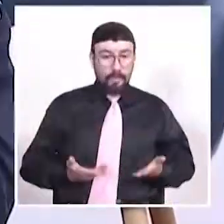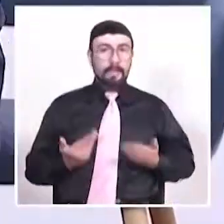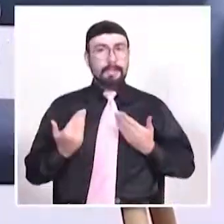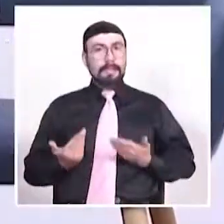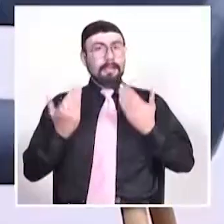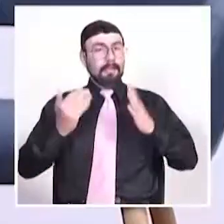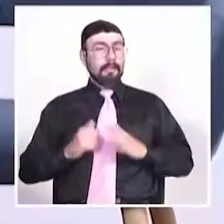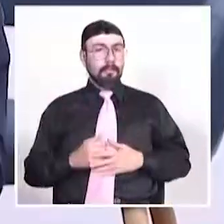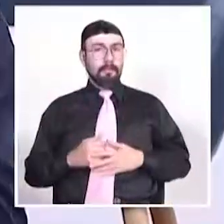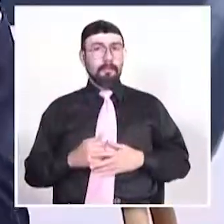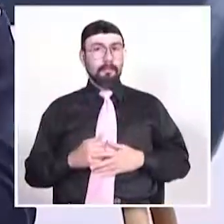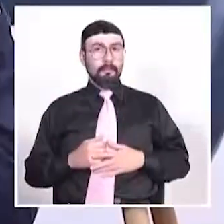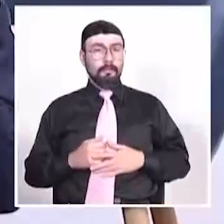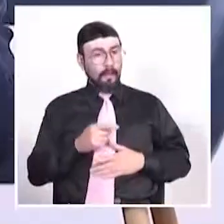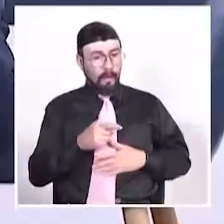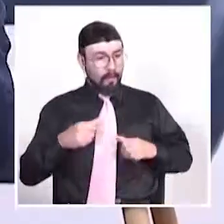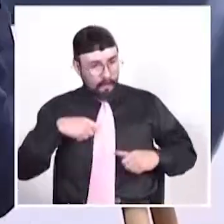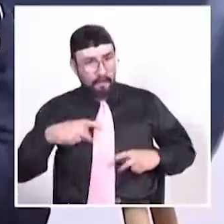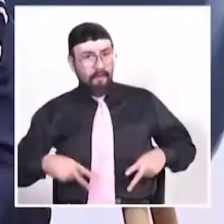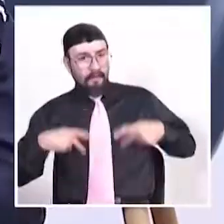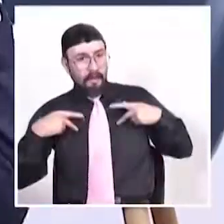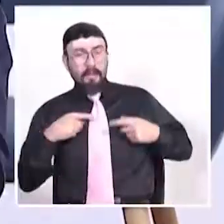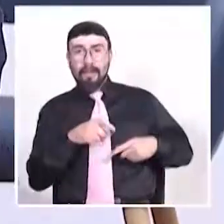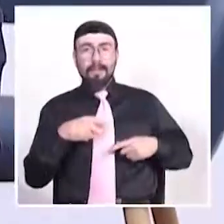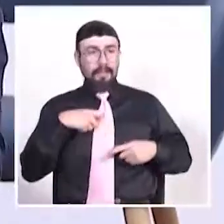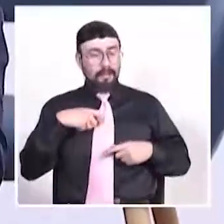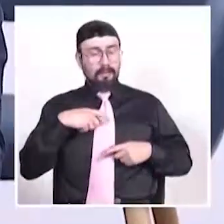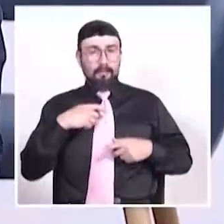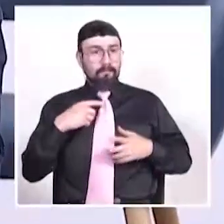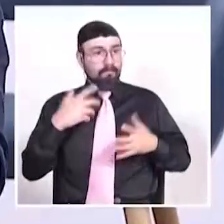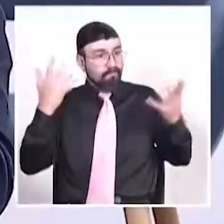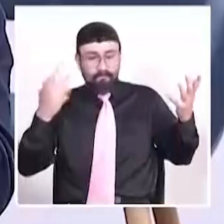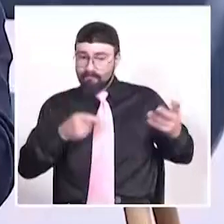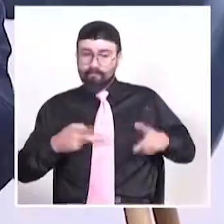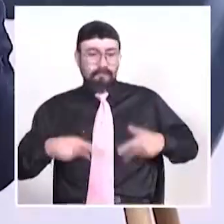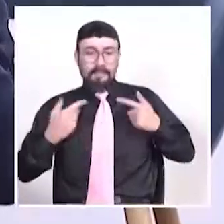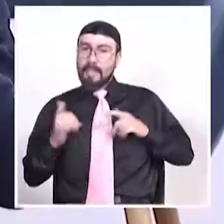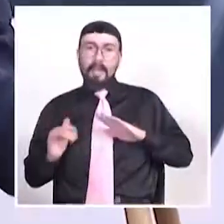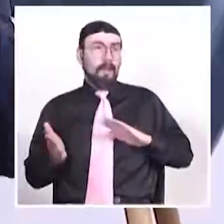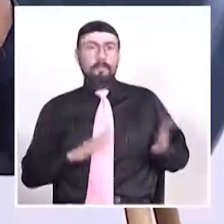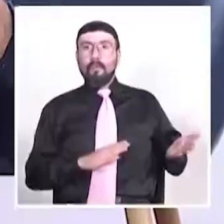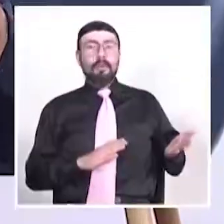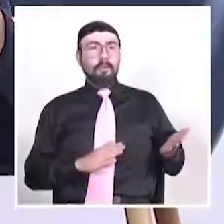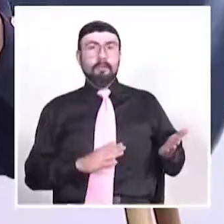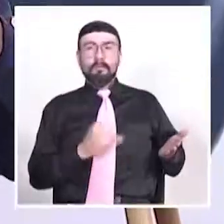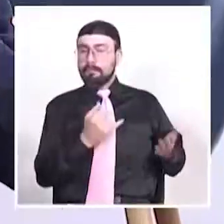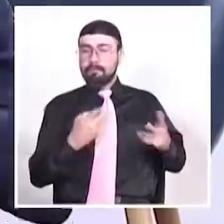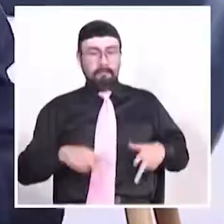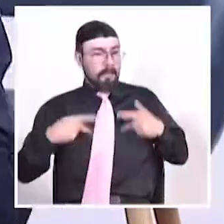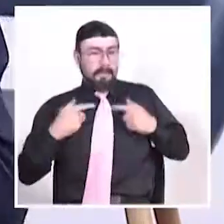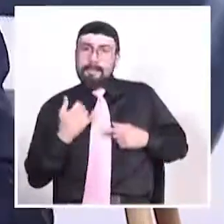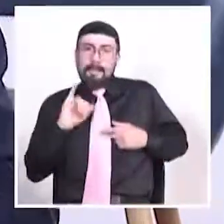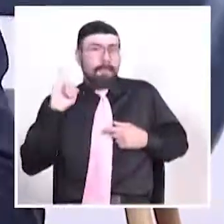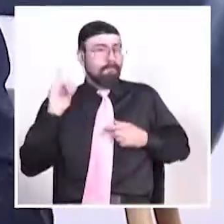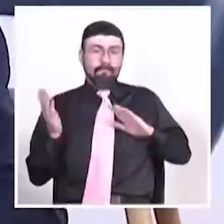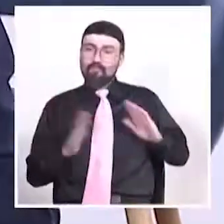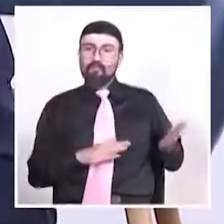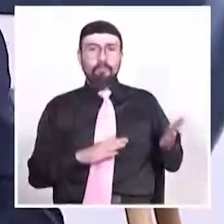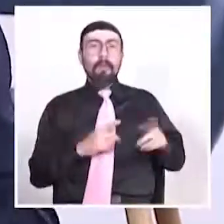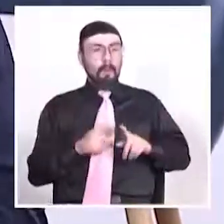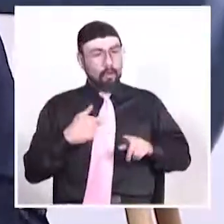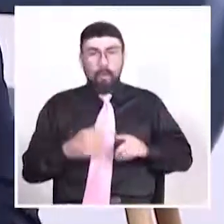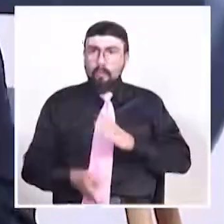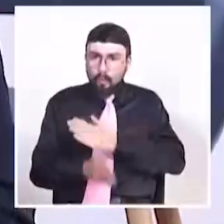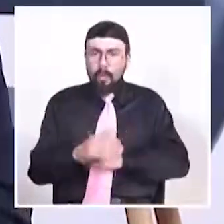que es que tiene vida, tiene un trauma severo, pero el paciente, digamos, que perdió su vida, pero yo le puedo ir